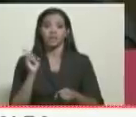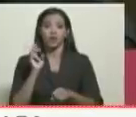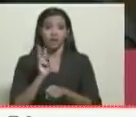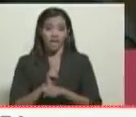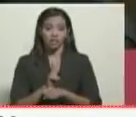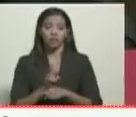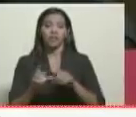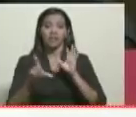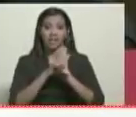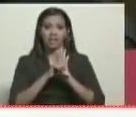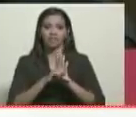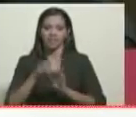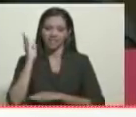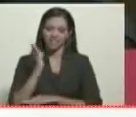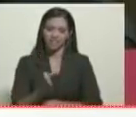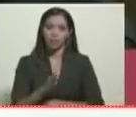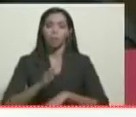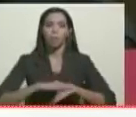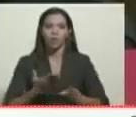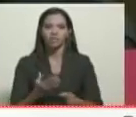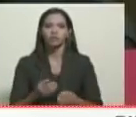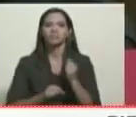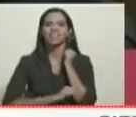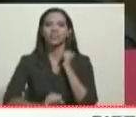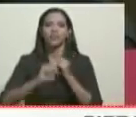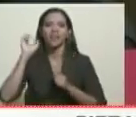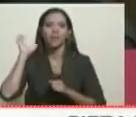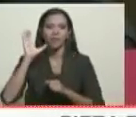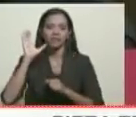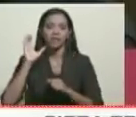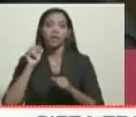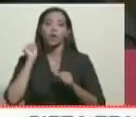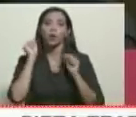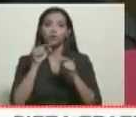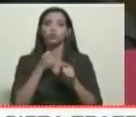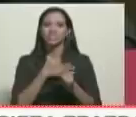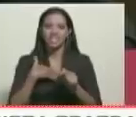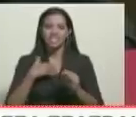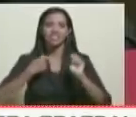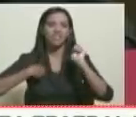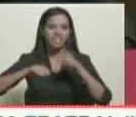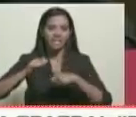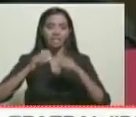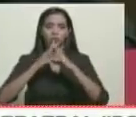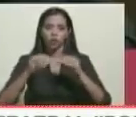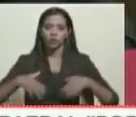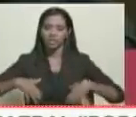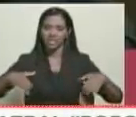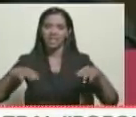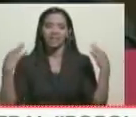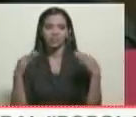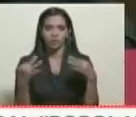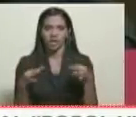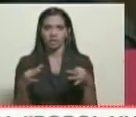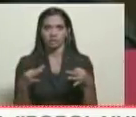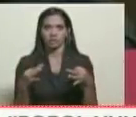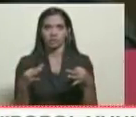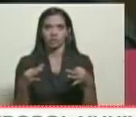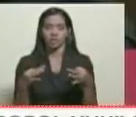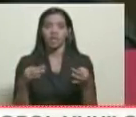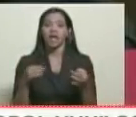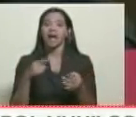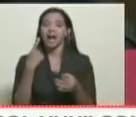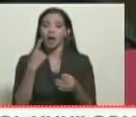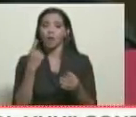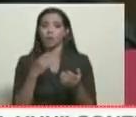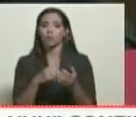sancionados severamente porque son traidores a la patria. Cuando tú quieres venderle todas tus riquezas naturales, ¿verdad?, a una